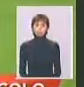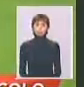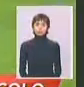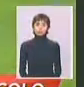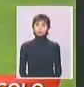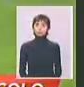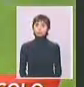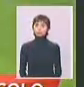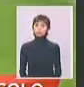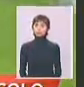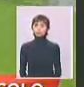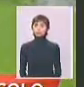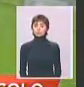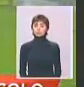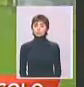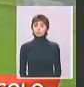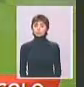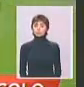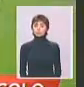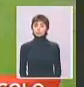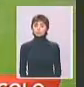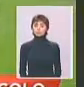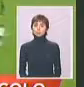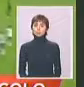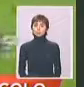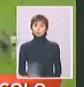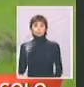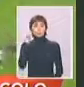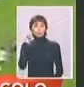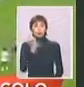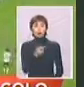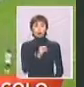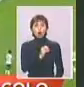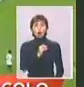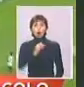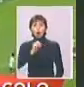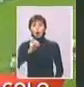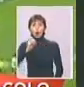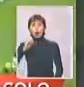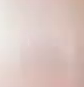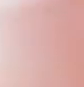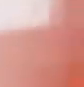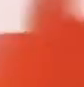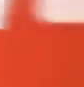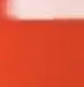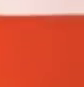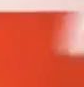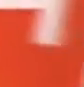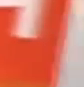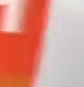para Paredes, está el gol, no tiene Paredes, Diego de Chile va a Fabro, ¡gol!